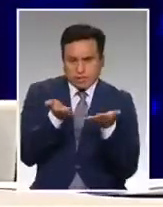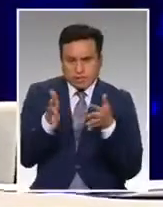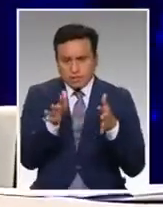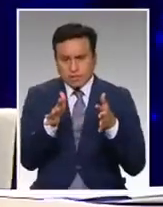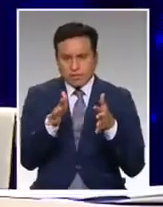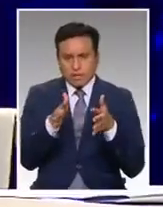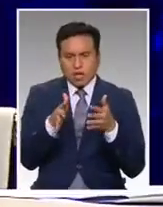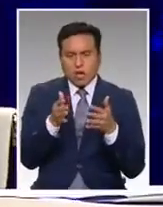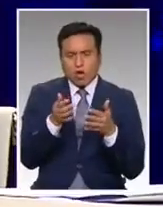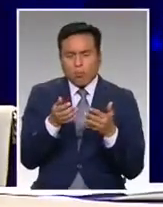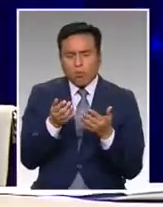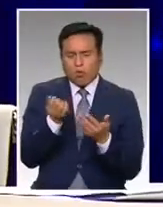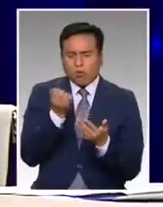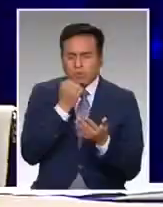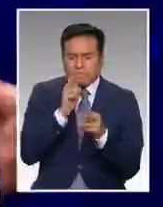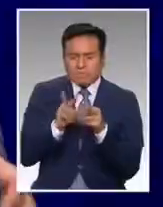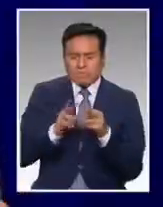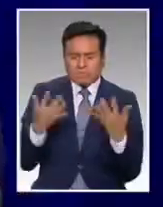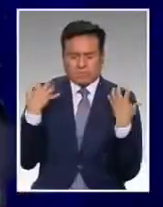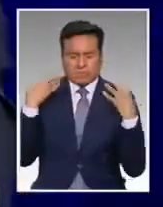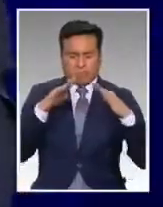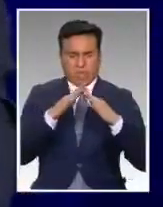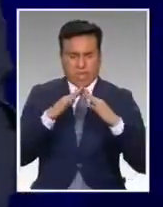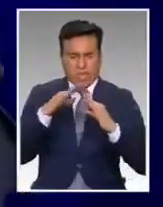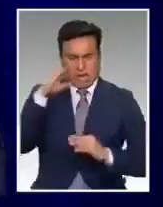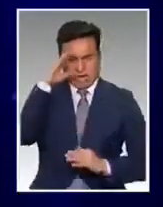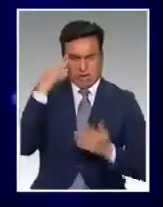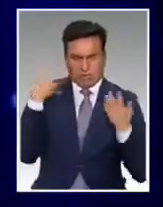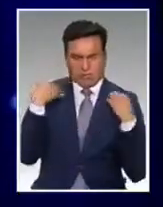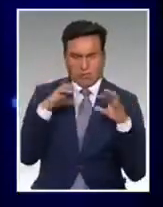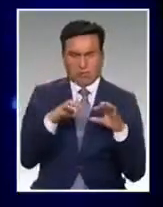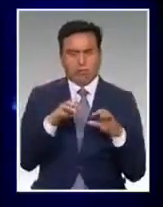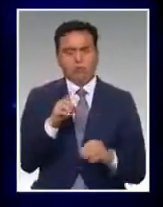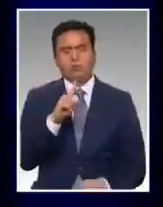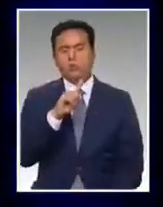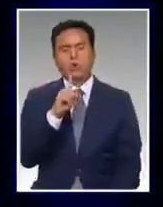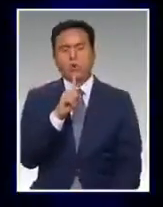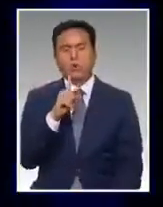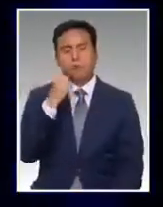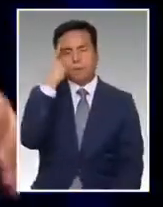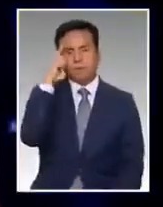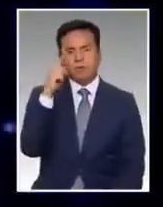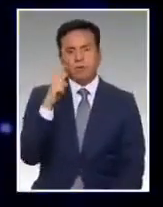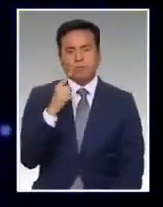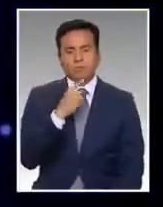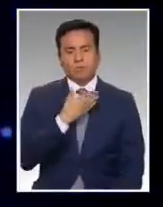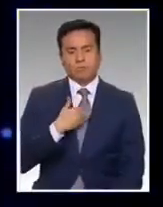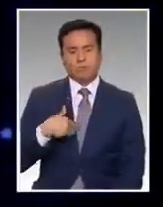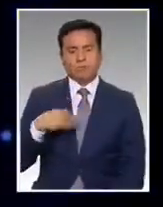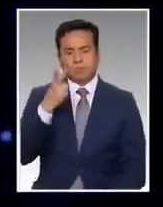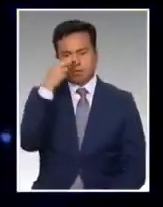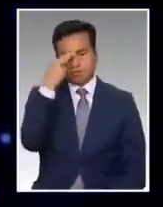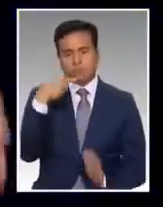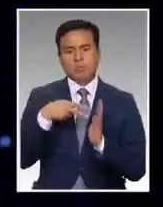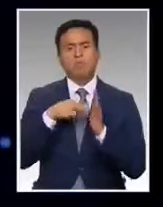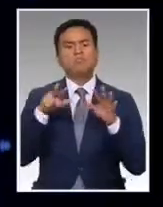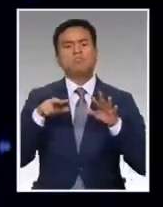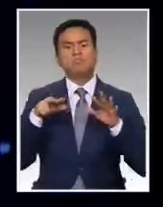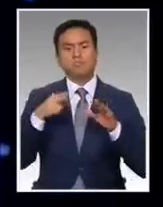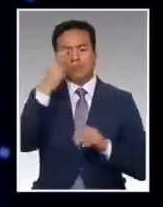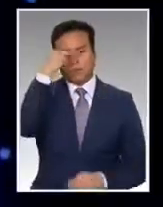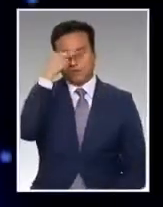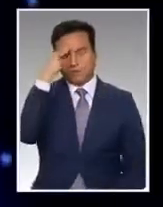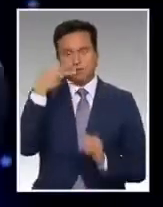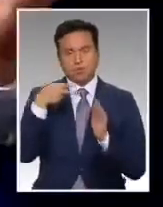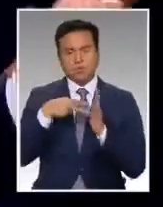correccional a cargo de los militares no pero sería presidente en marzo de 2018 y en marzo